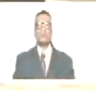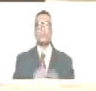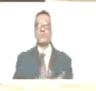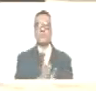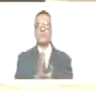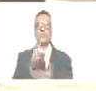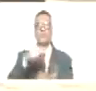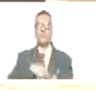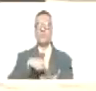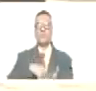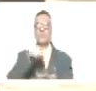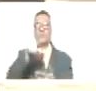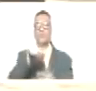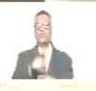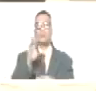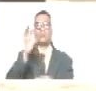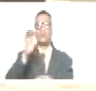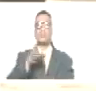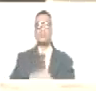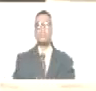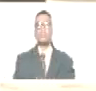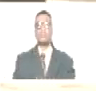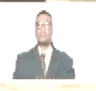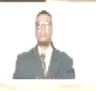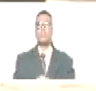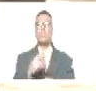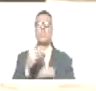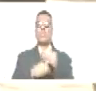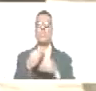patria. ¿Cuánto era la comisión ahí?